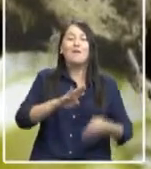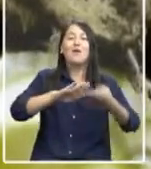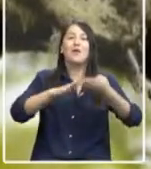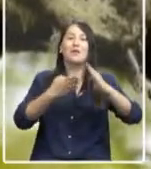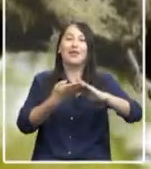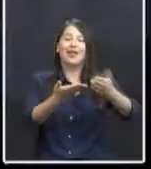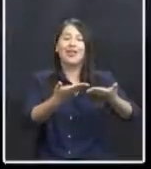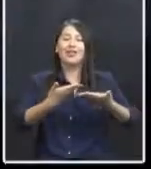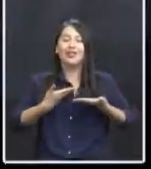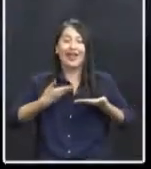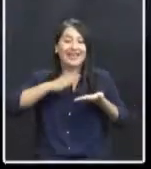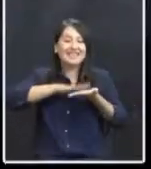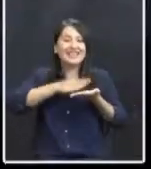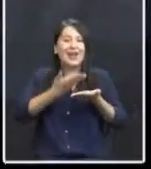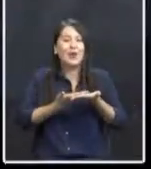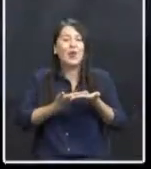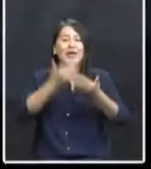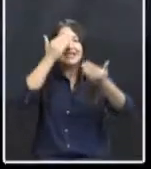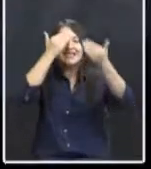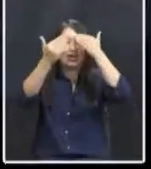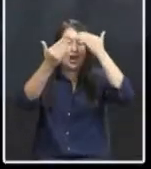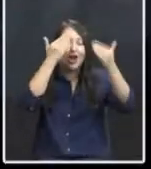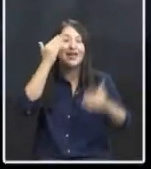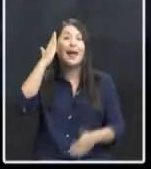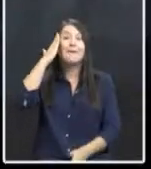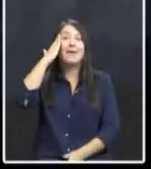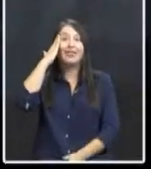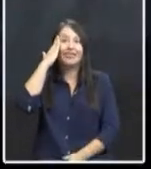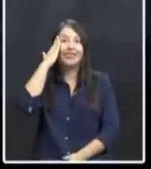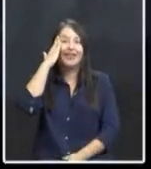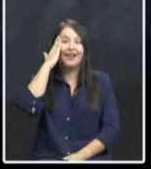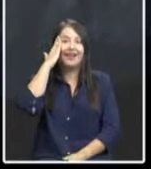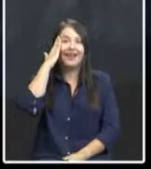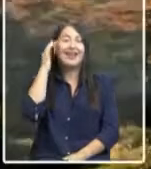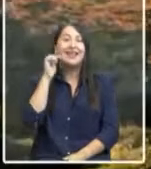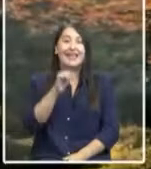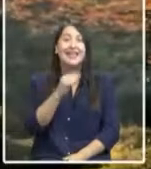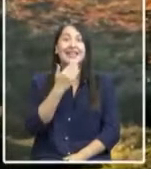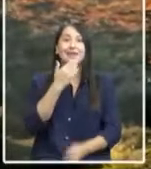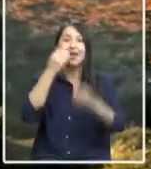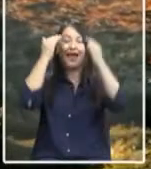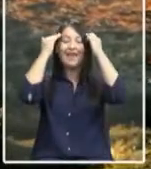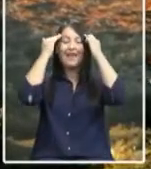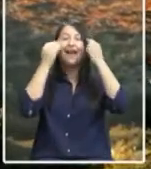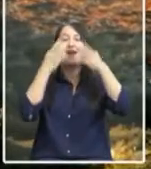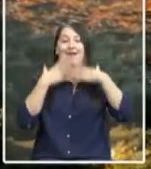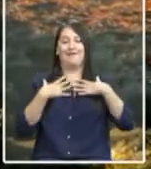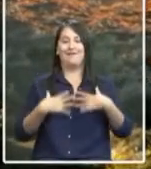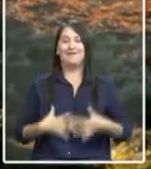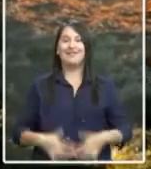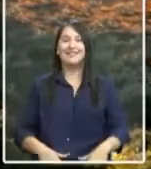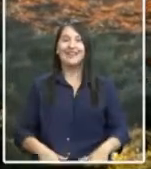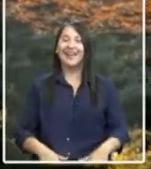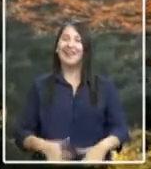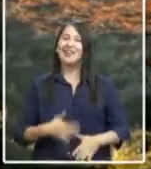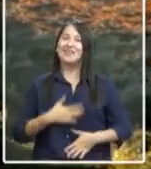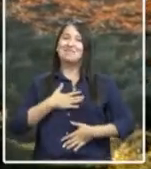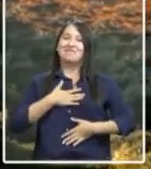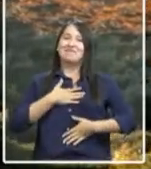salud psicológica, mental y desde ahí física y una alegría de vivir.